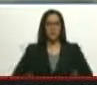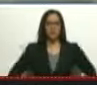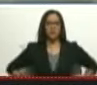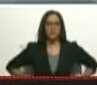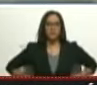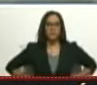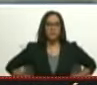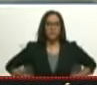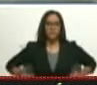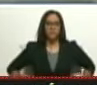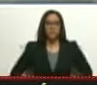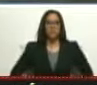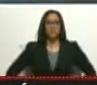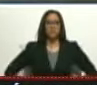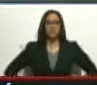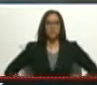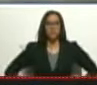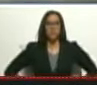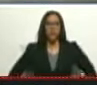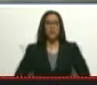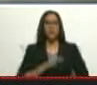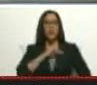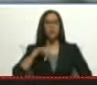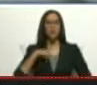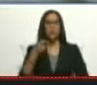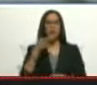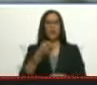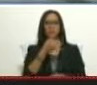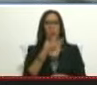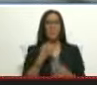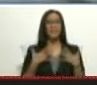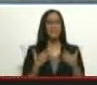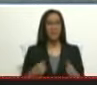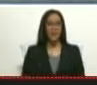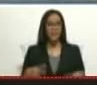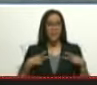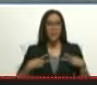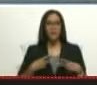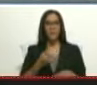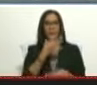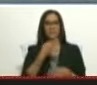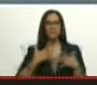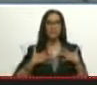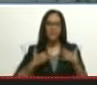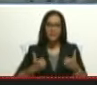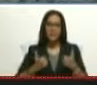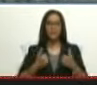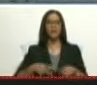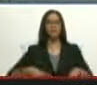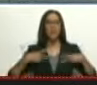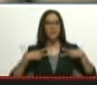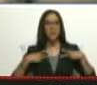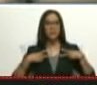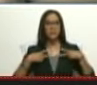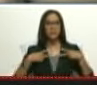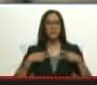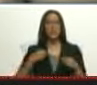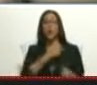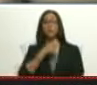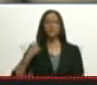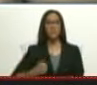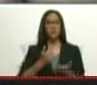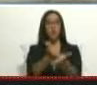nosotros buscando antivirales para salvar vidas, medicinas para salvar vidas, los chinos nos ayudaron